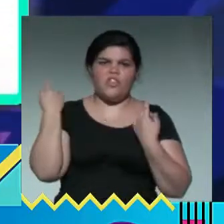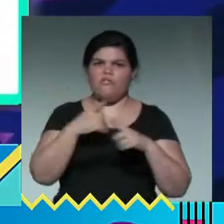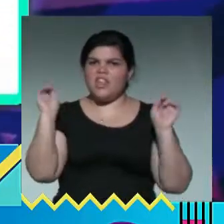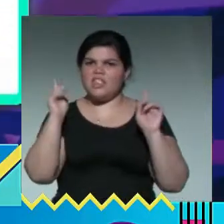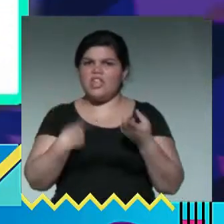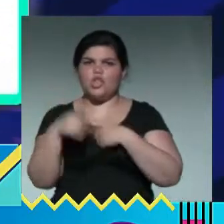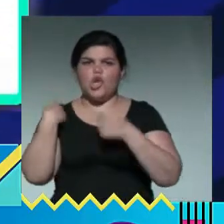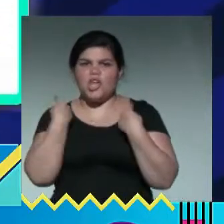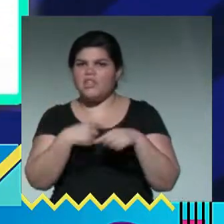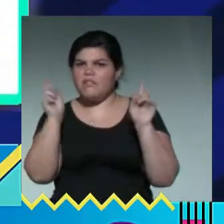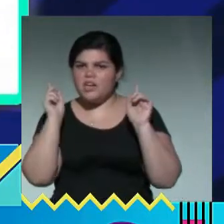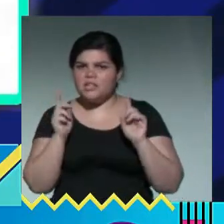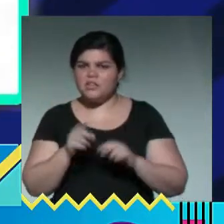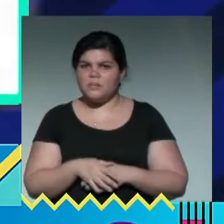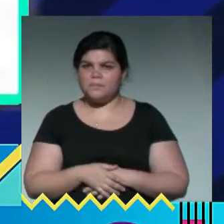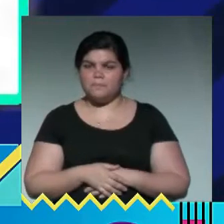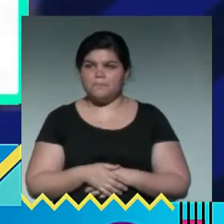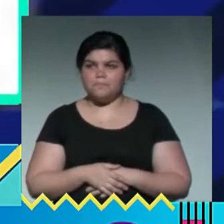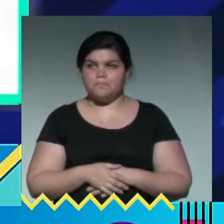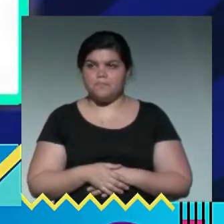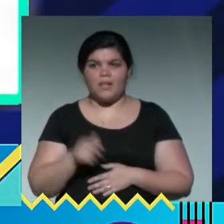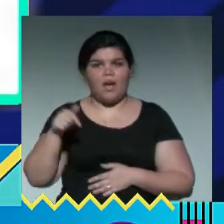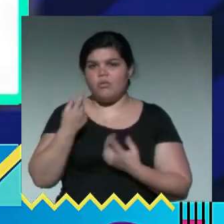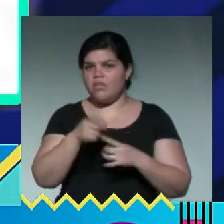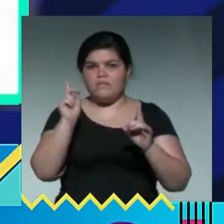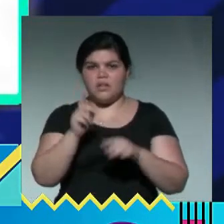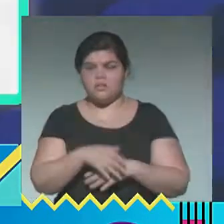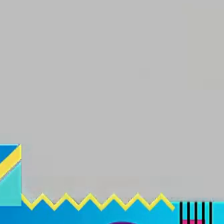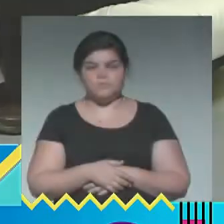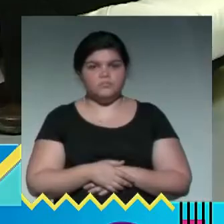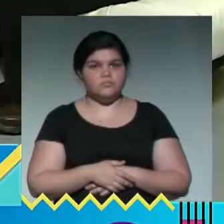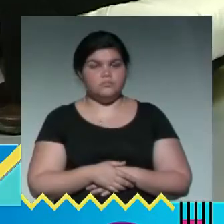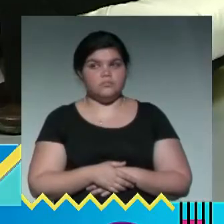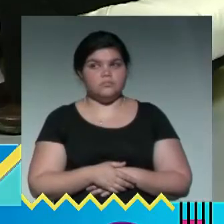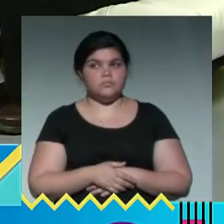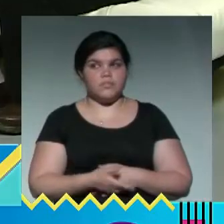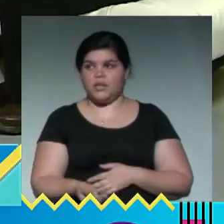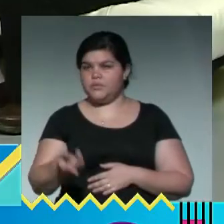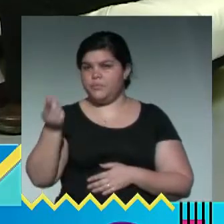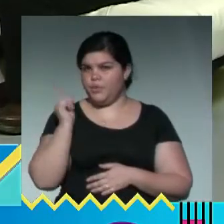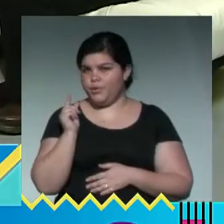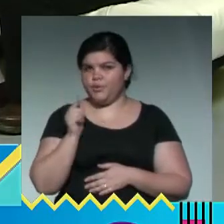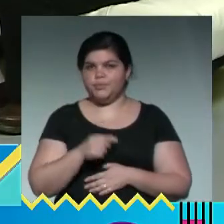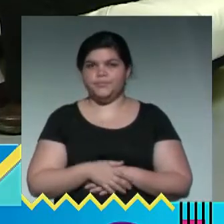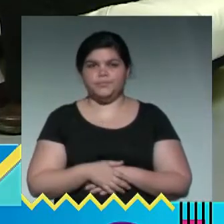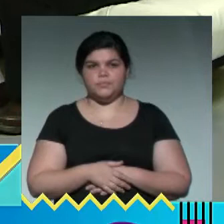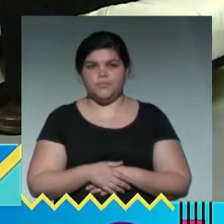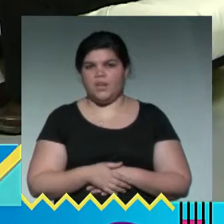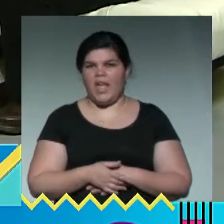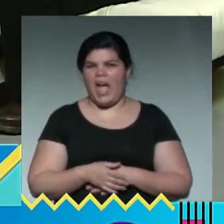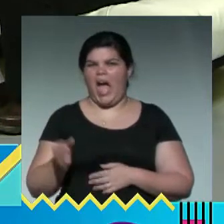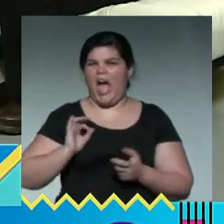lo que se educaba en ese momento. Hoy por hoy distinto, ¿no? Hace un tiempo, no muchos años